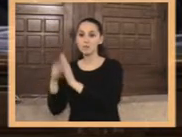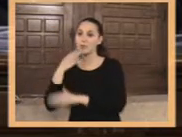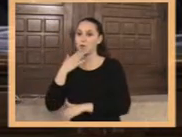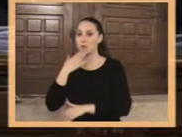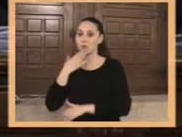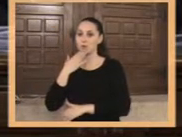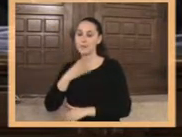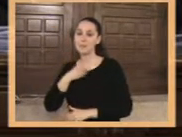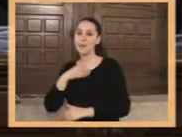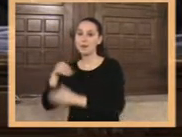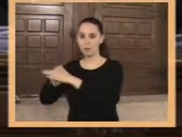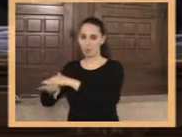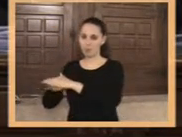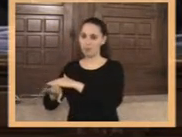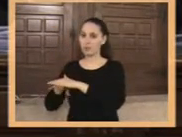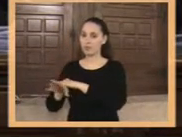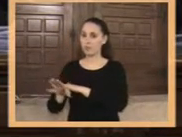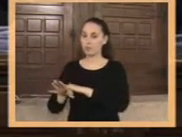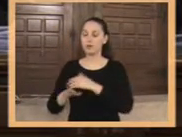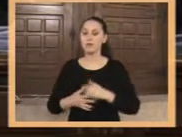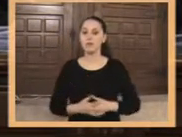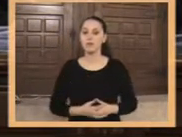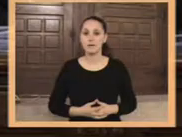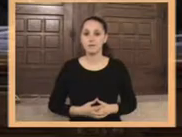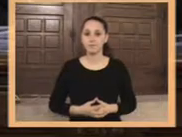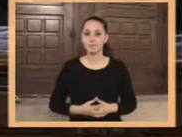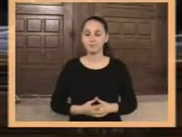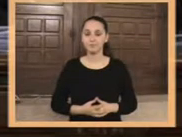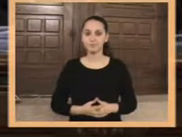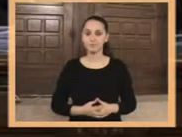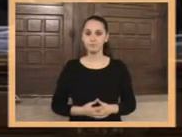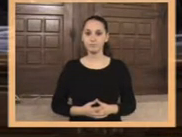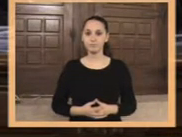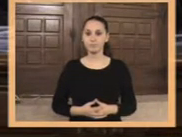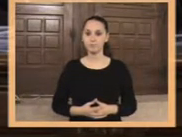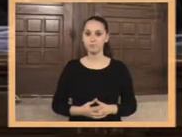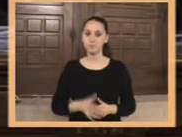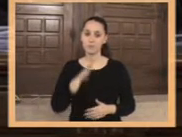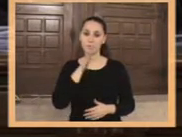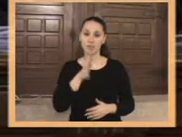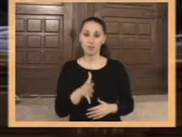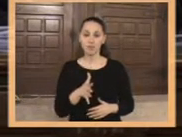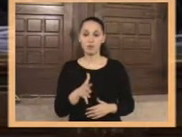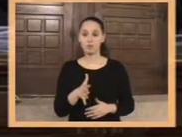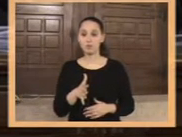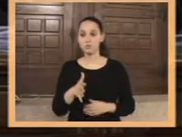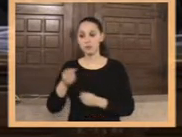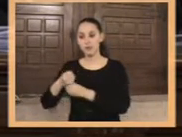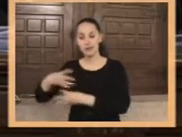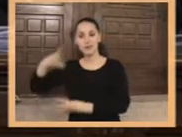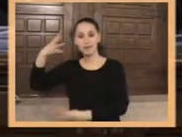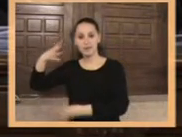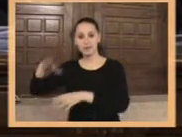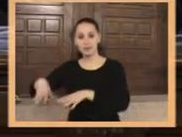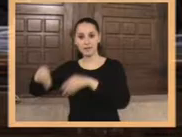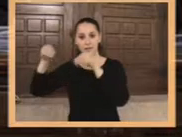hay que añadirle, y hacía referencia el señor Hernández a ello, que nosotros estamos adecuando la parte nueva de